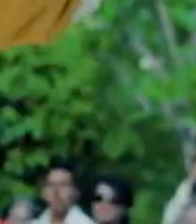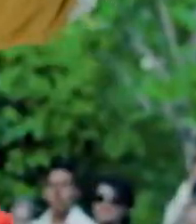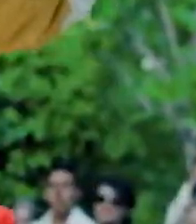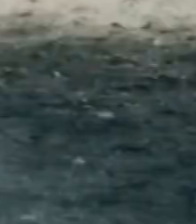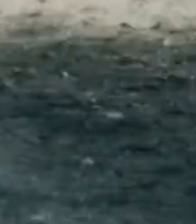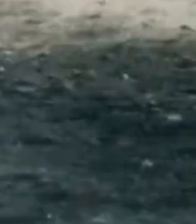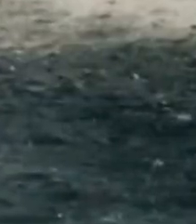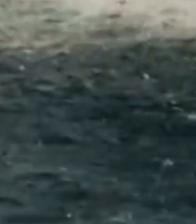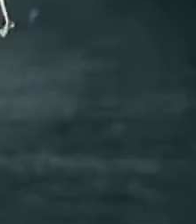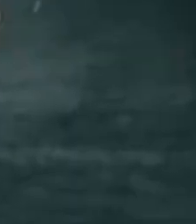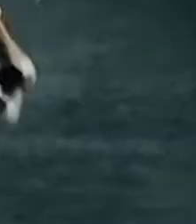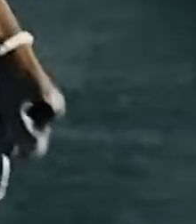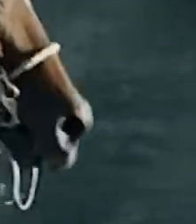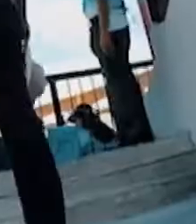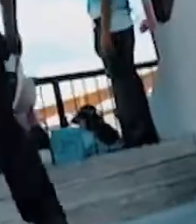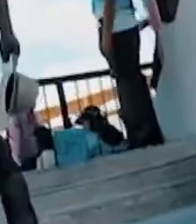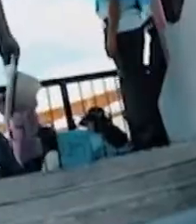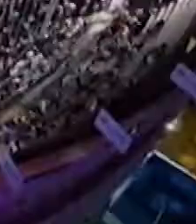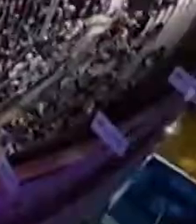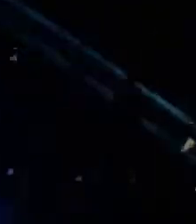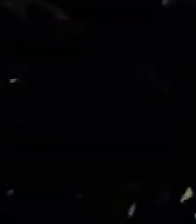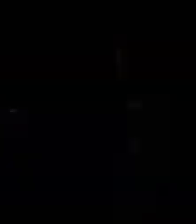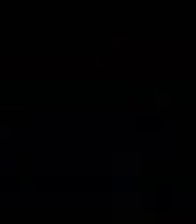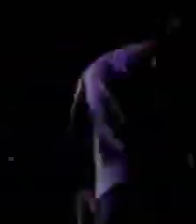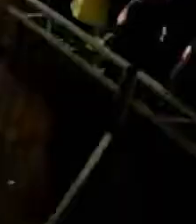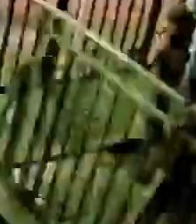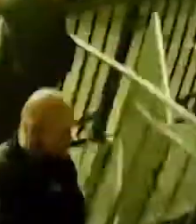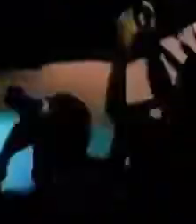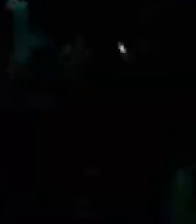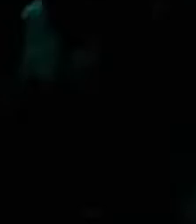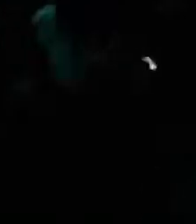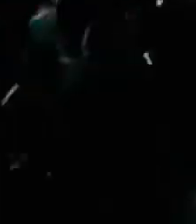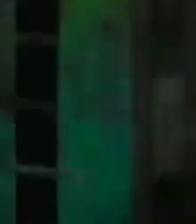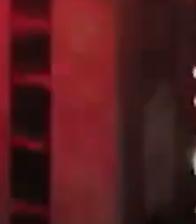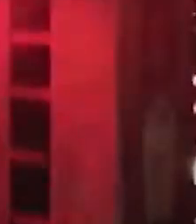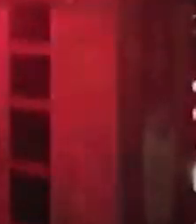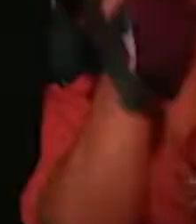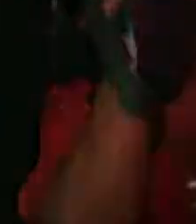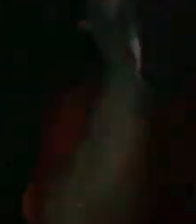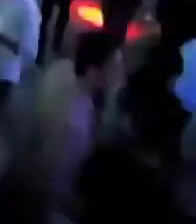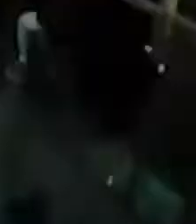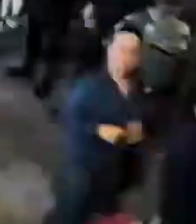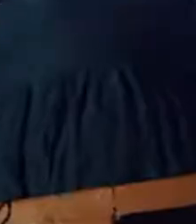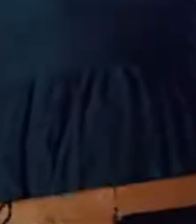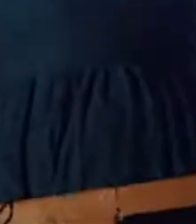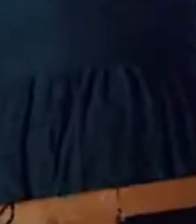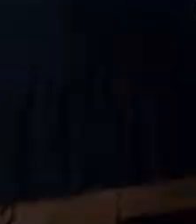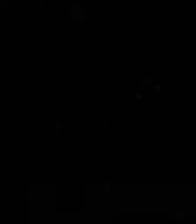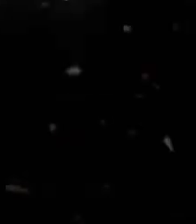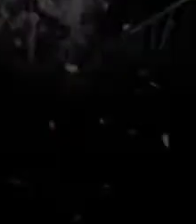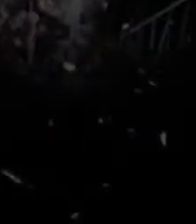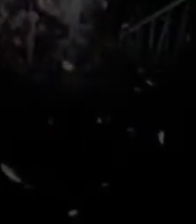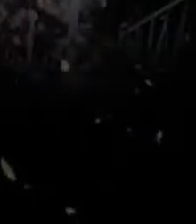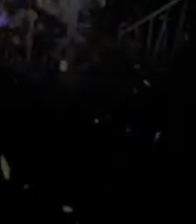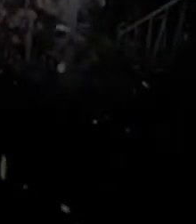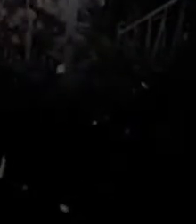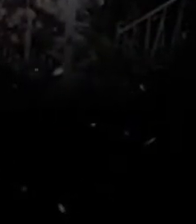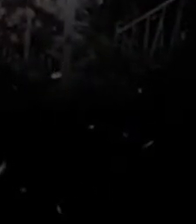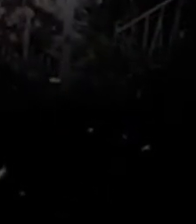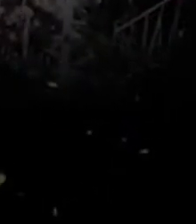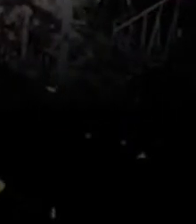teatro y toros. La Feria de San Marcos. Vívalo este 16 de julio a las 9 de la